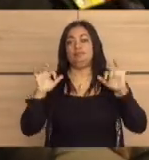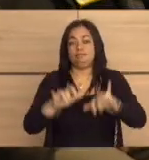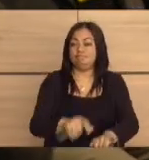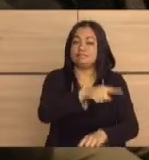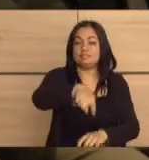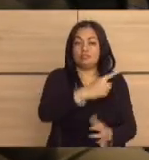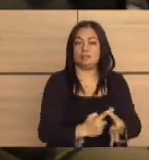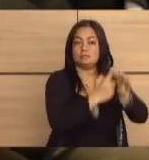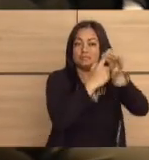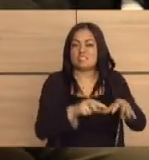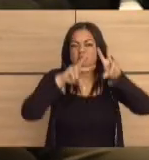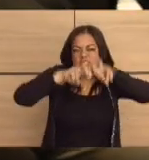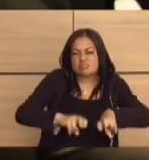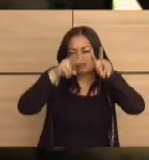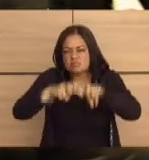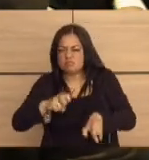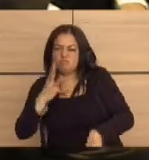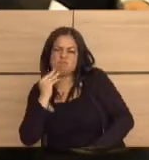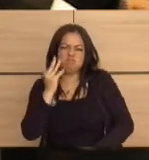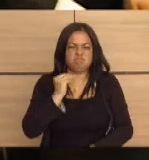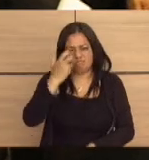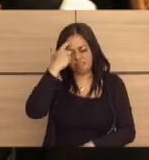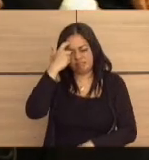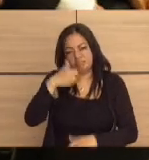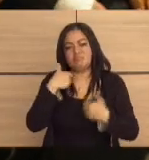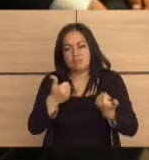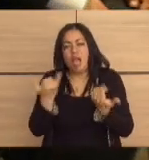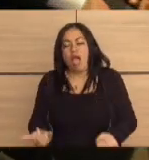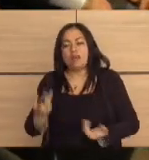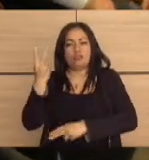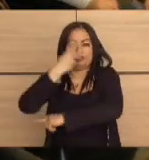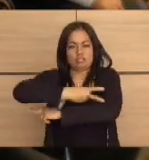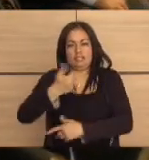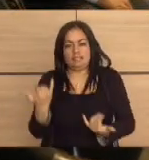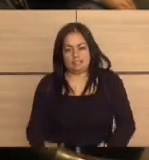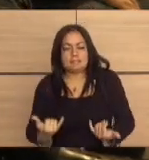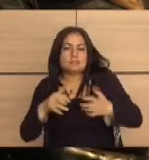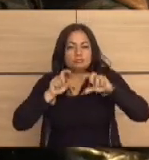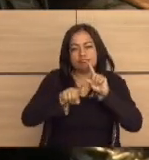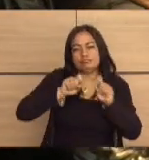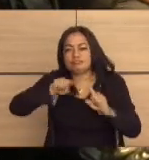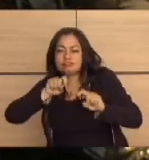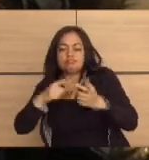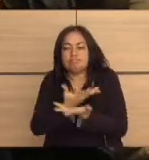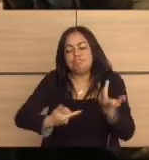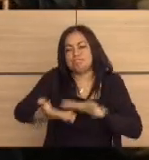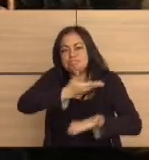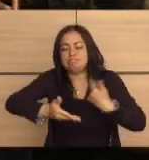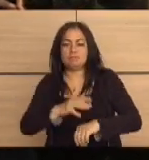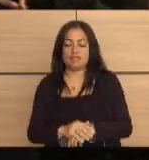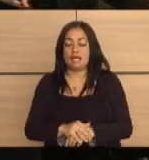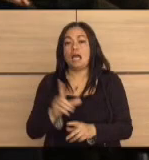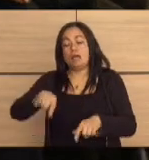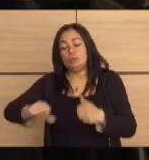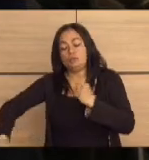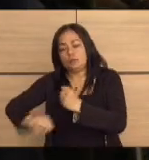los expertos e investigadores que nos acompañarán en la deliberación estos dos días, aliados, amigos, y será un periodo